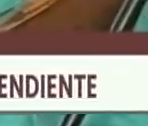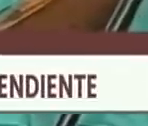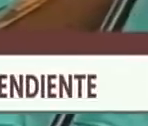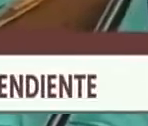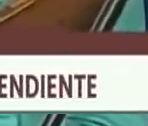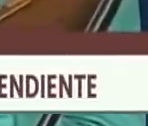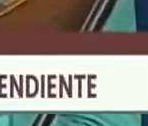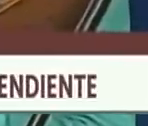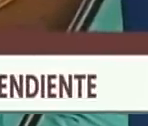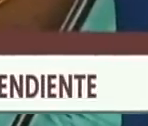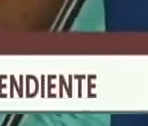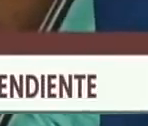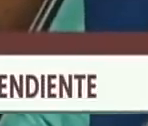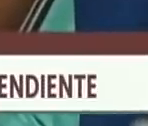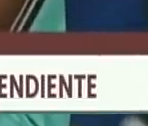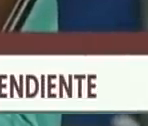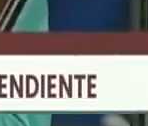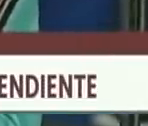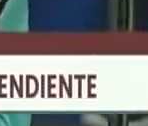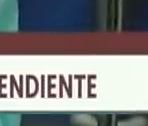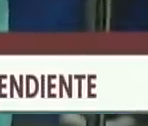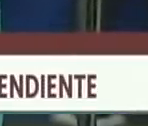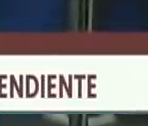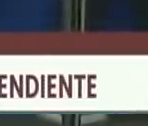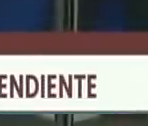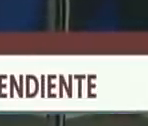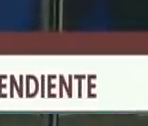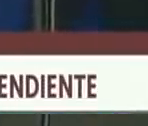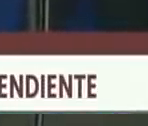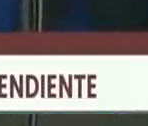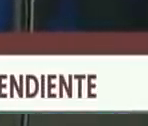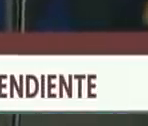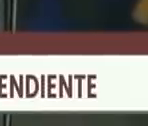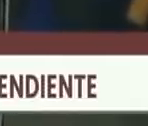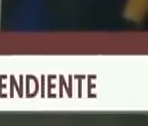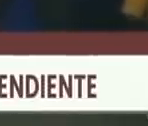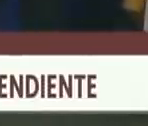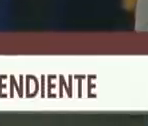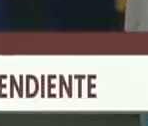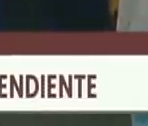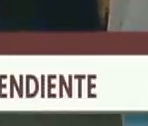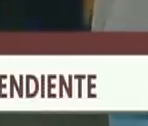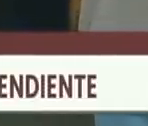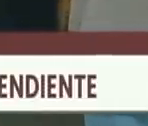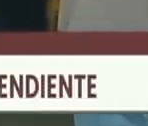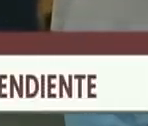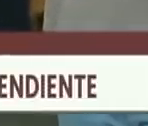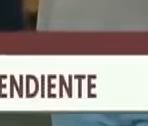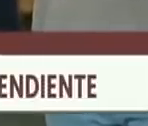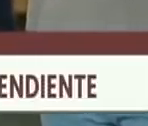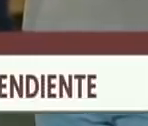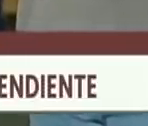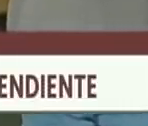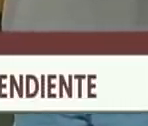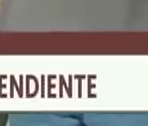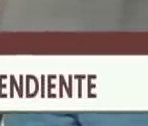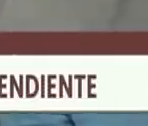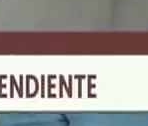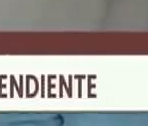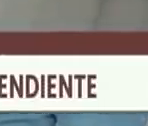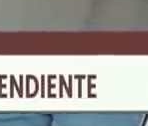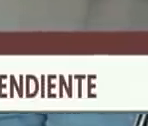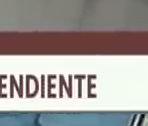La cultura popular tiene amigos a montones, pero en ellos se colean los zorros y